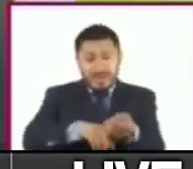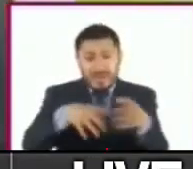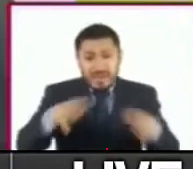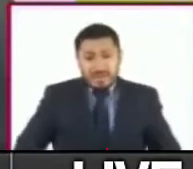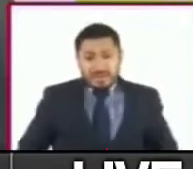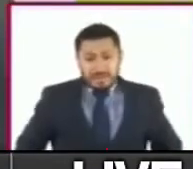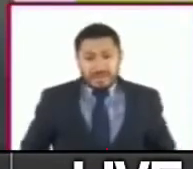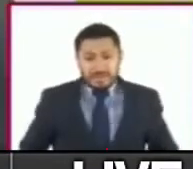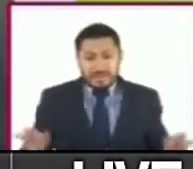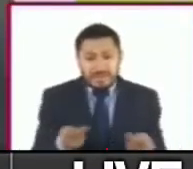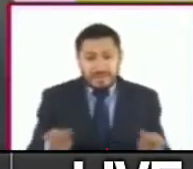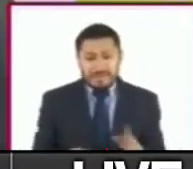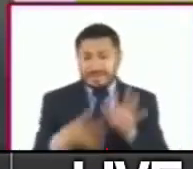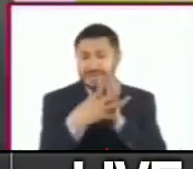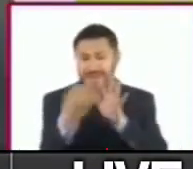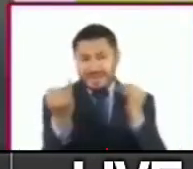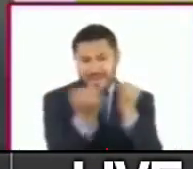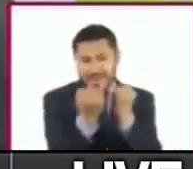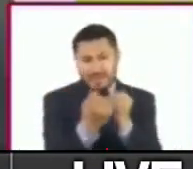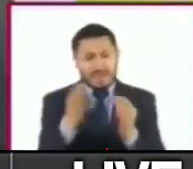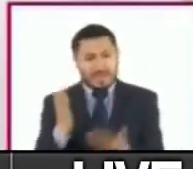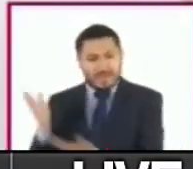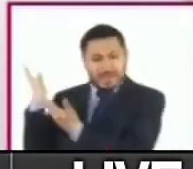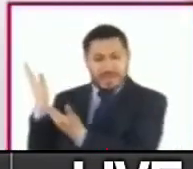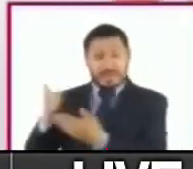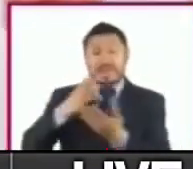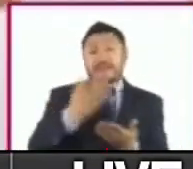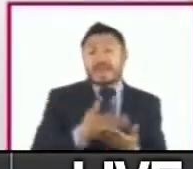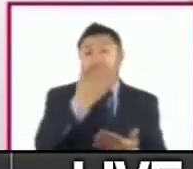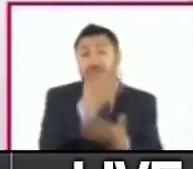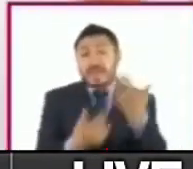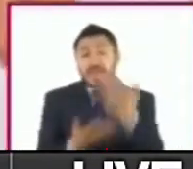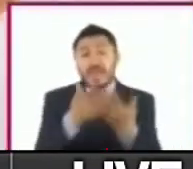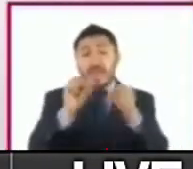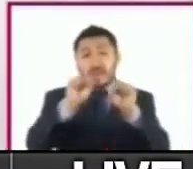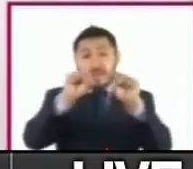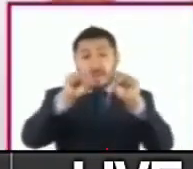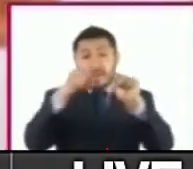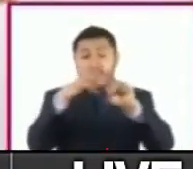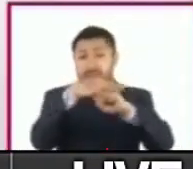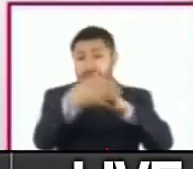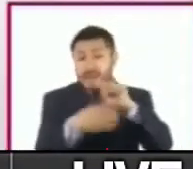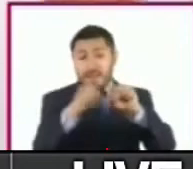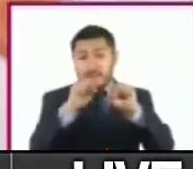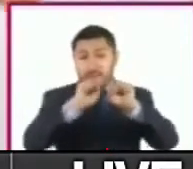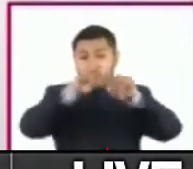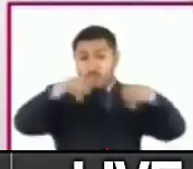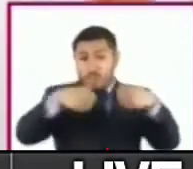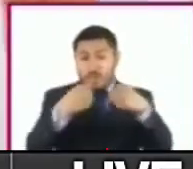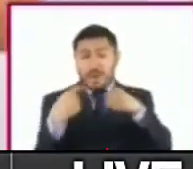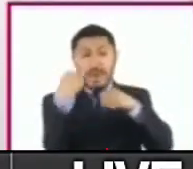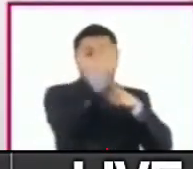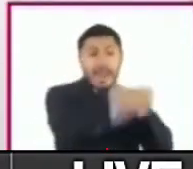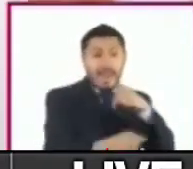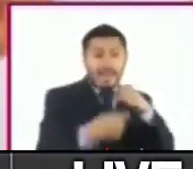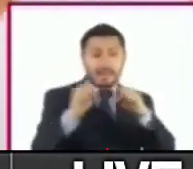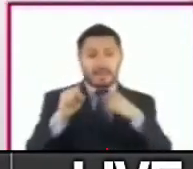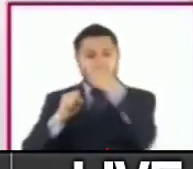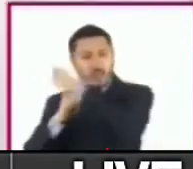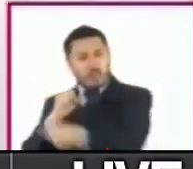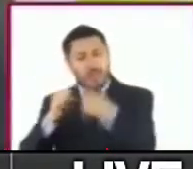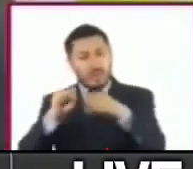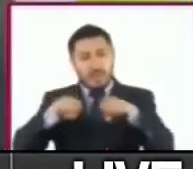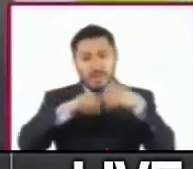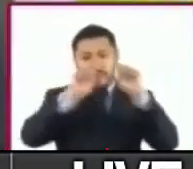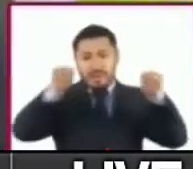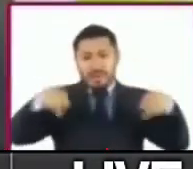¿Listos? Eso es, muy bien. ¡Qué rico! Perfecto. Ahora hacia el otro